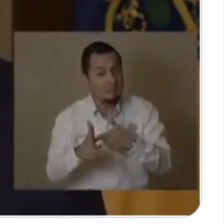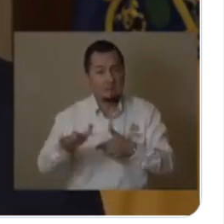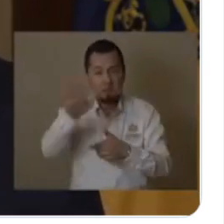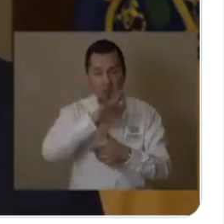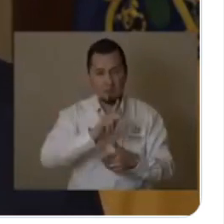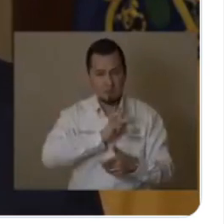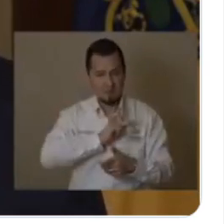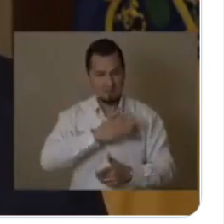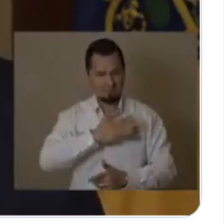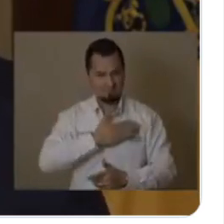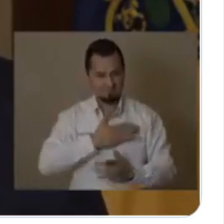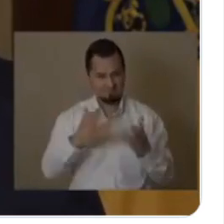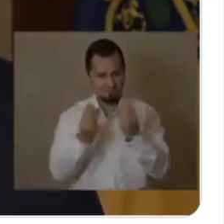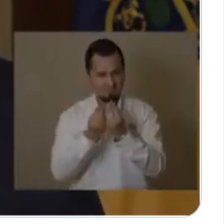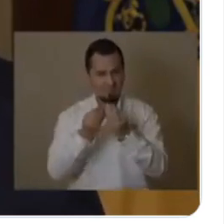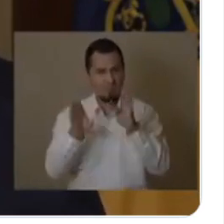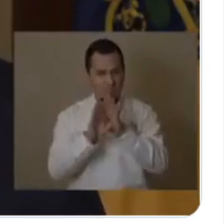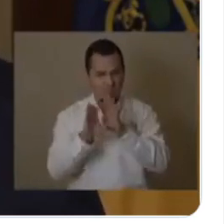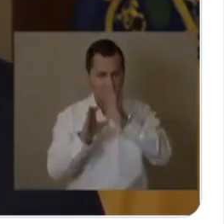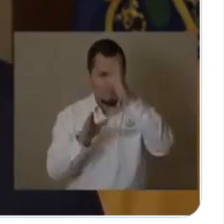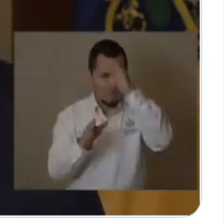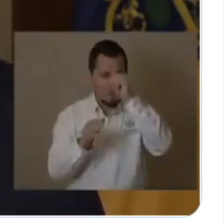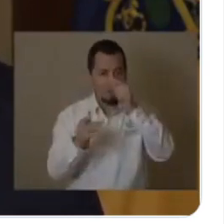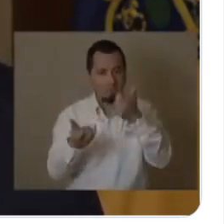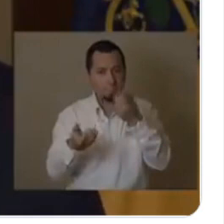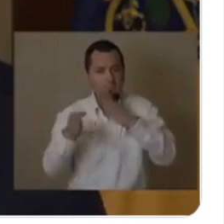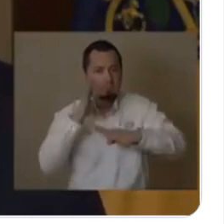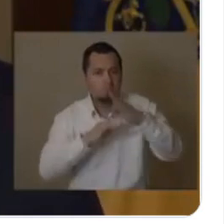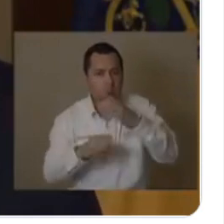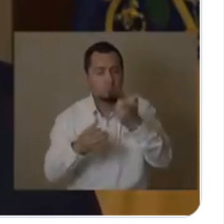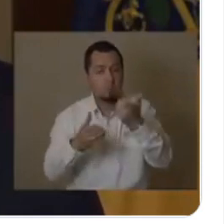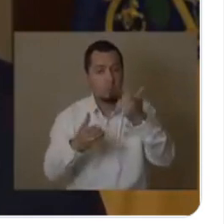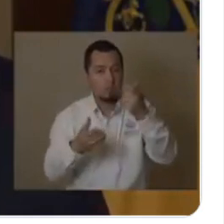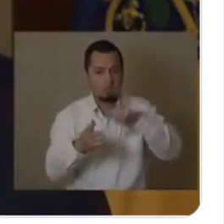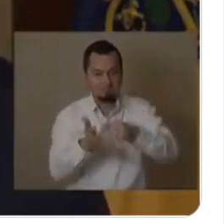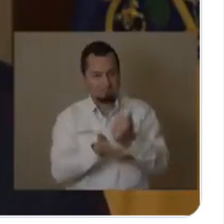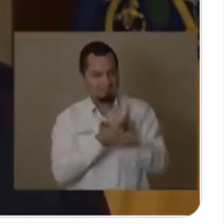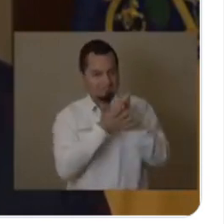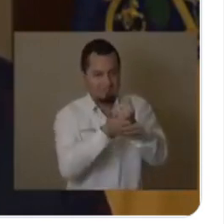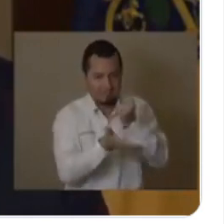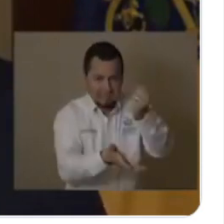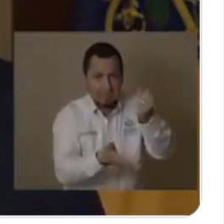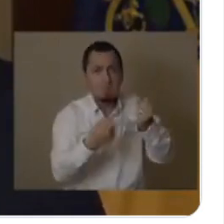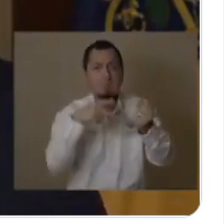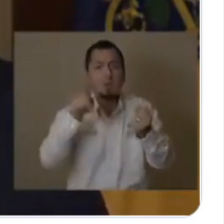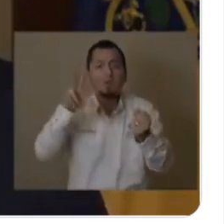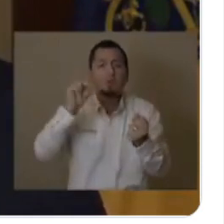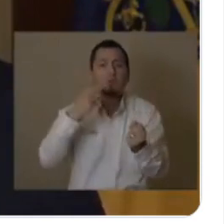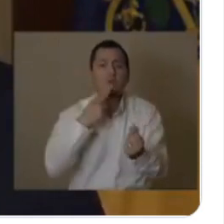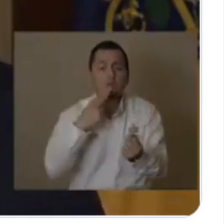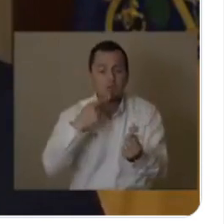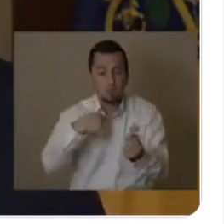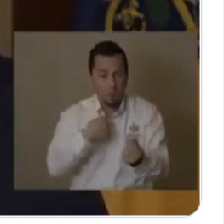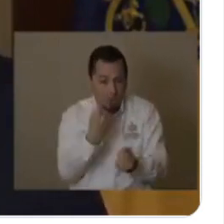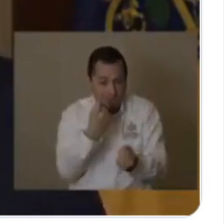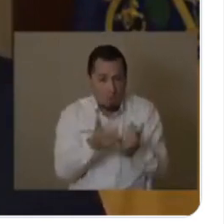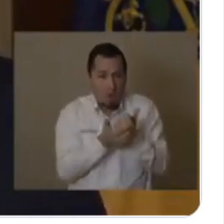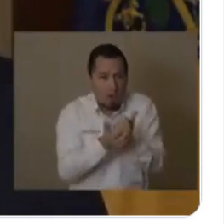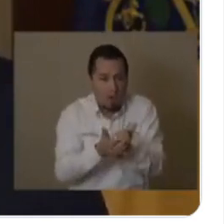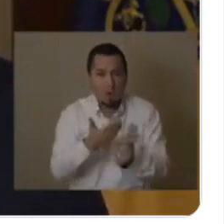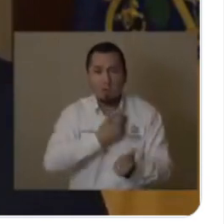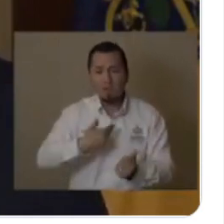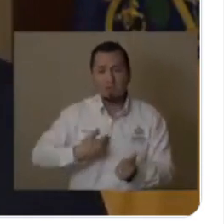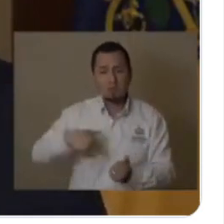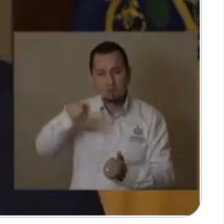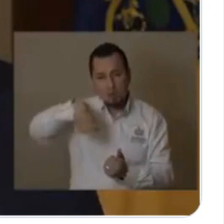eso no lo podemos hacer si la autoridad federal no permite que entren las pruebas a nuestro país. Insistimos en la necesidad de convocar rápido a un